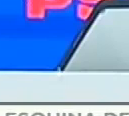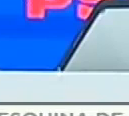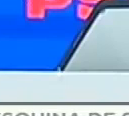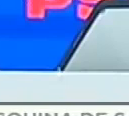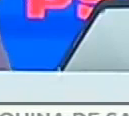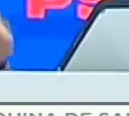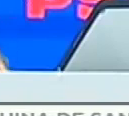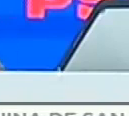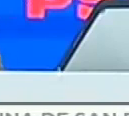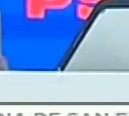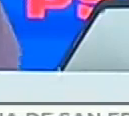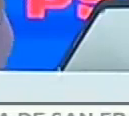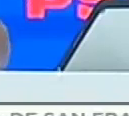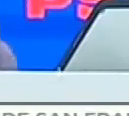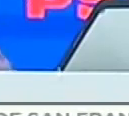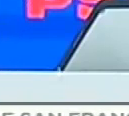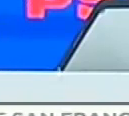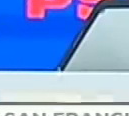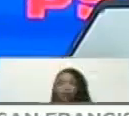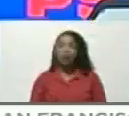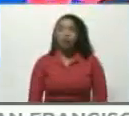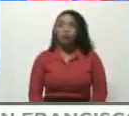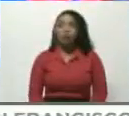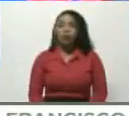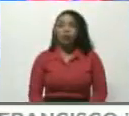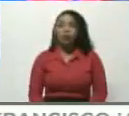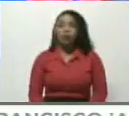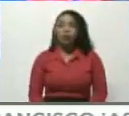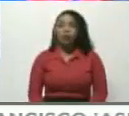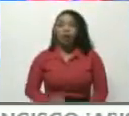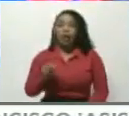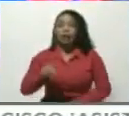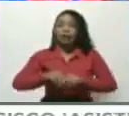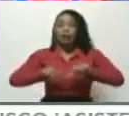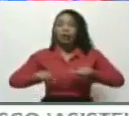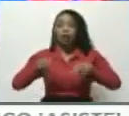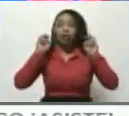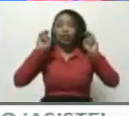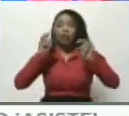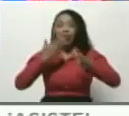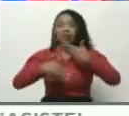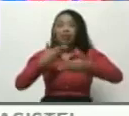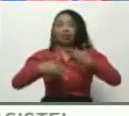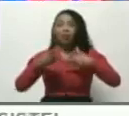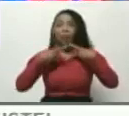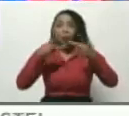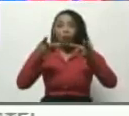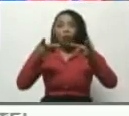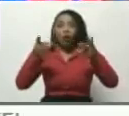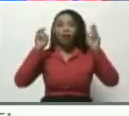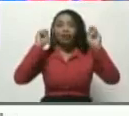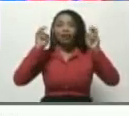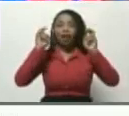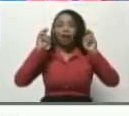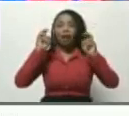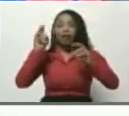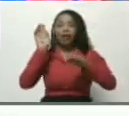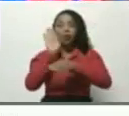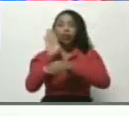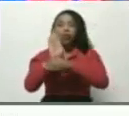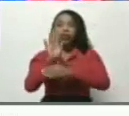sobre las necesidades más inmanentes que hay en ese territorio en materia de servicios públicos, en materia de protección